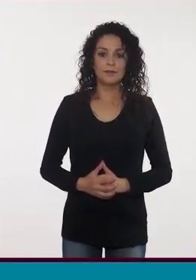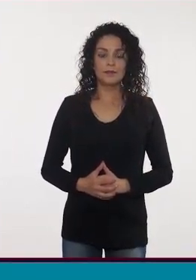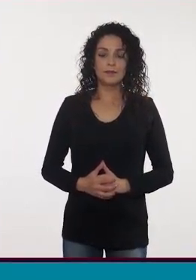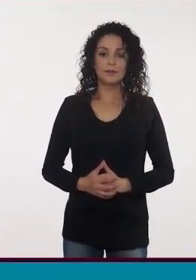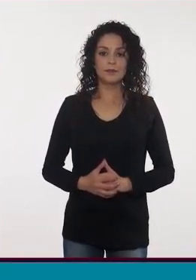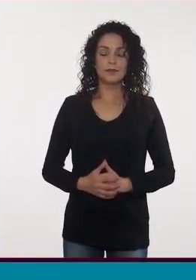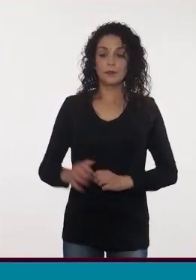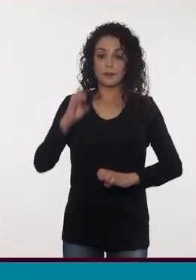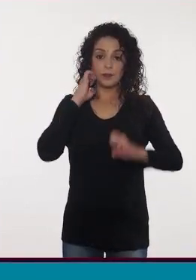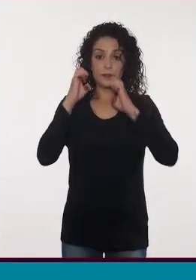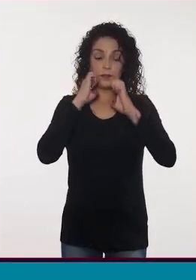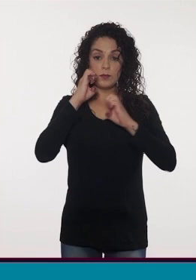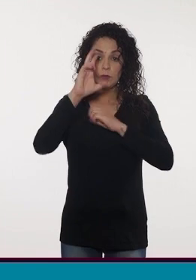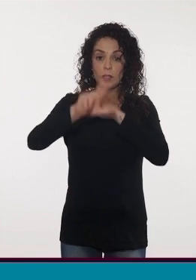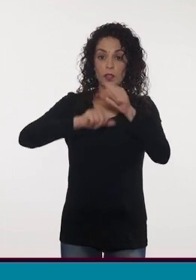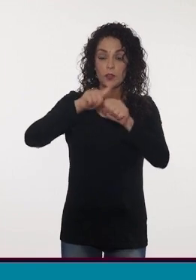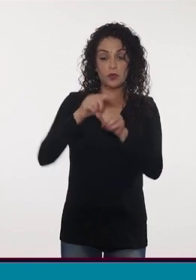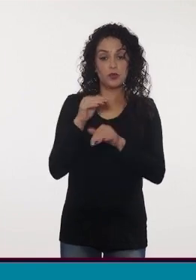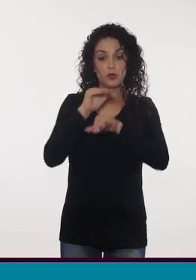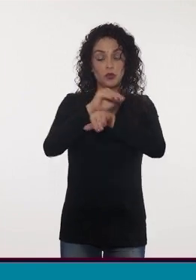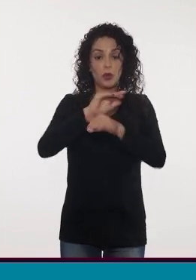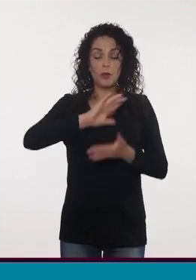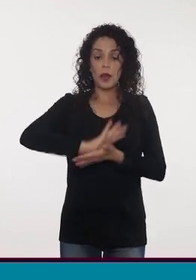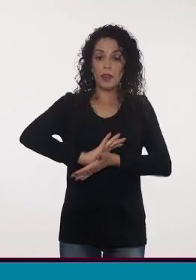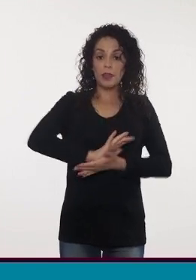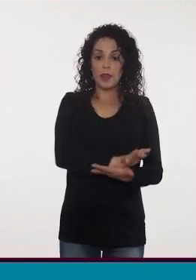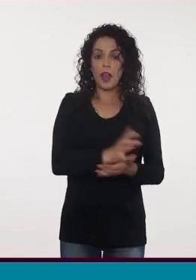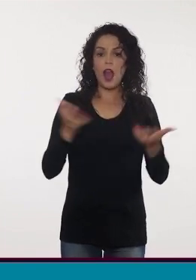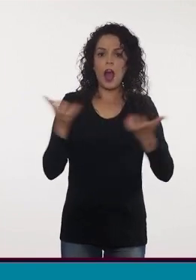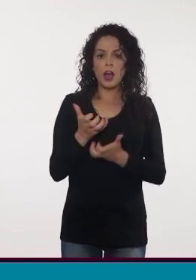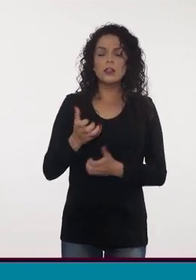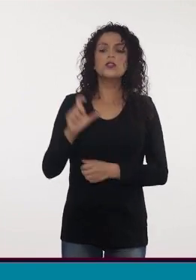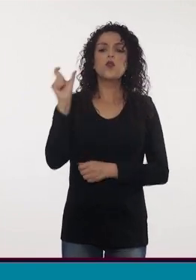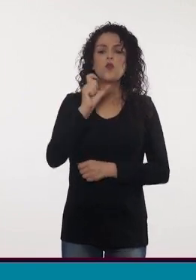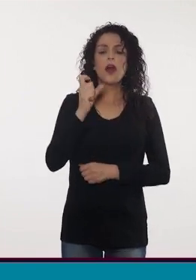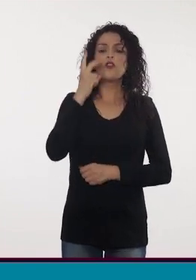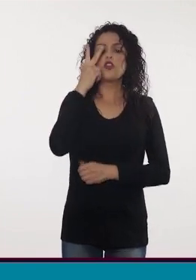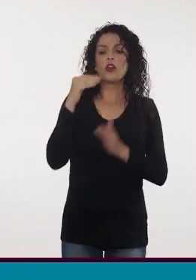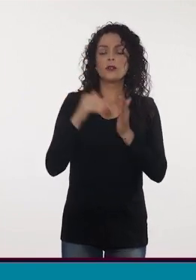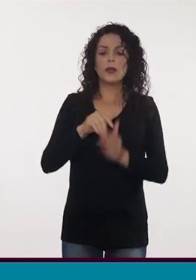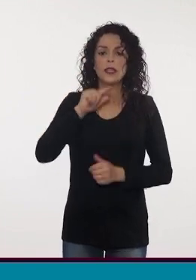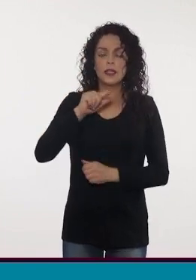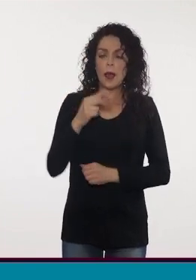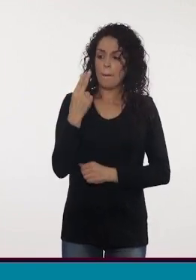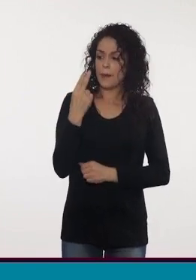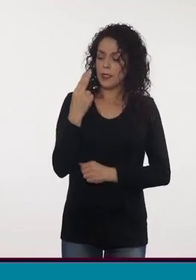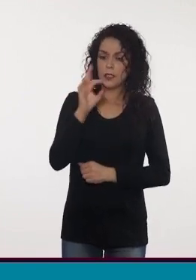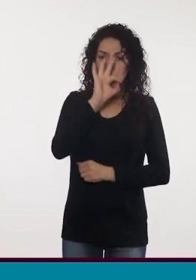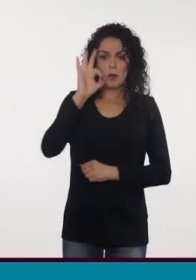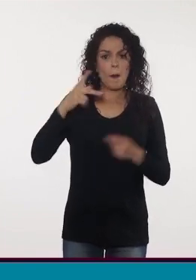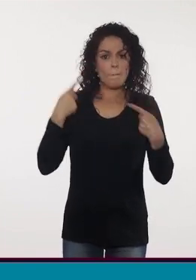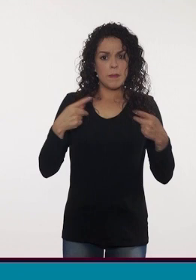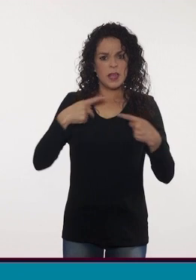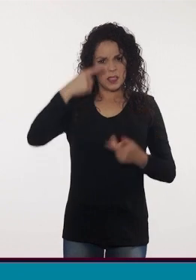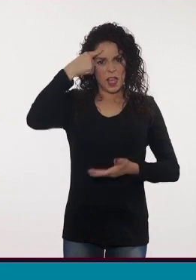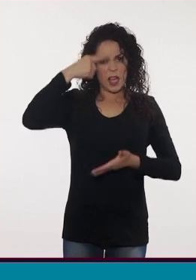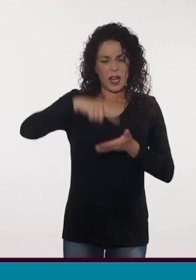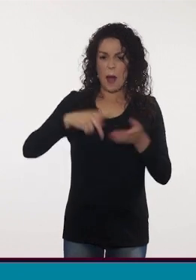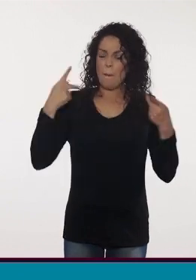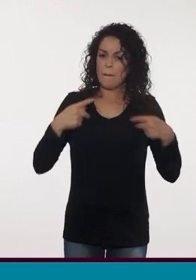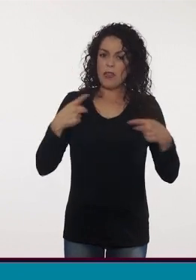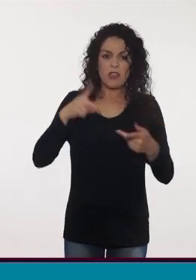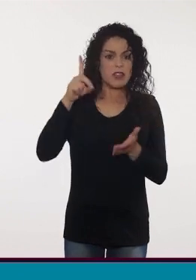Según la encuesta nacional sobre discriminación realizada en 2017, 25% de la gente piensa que las personas